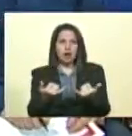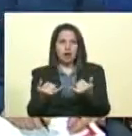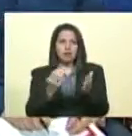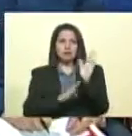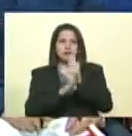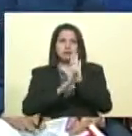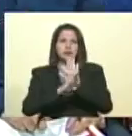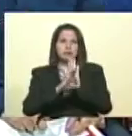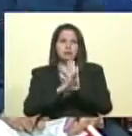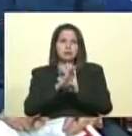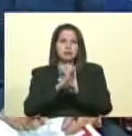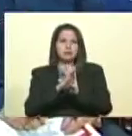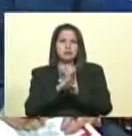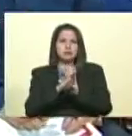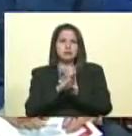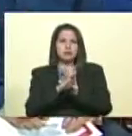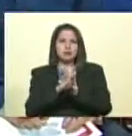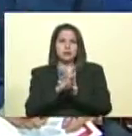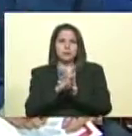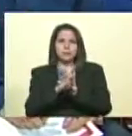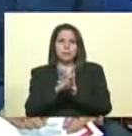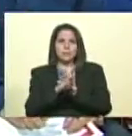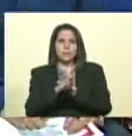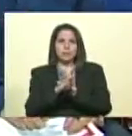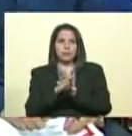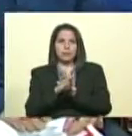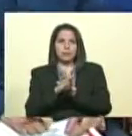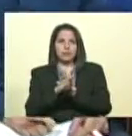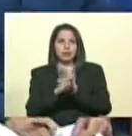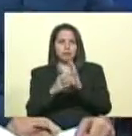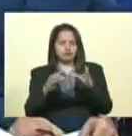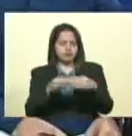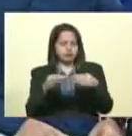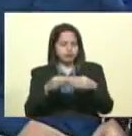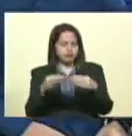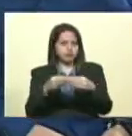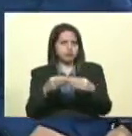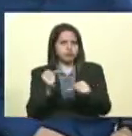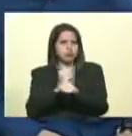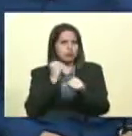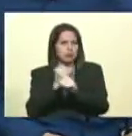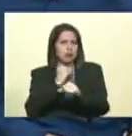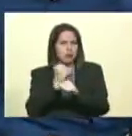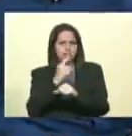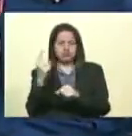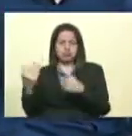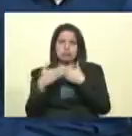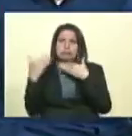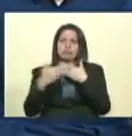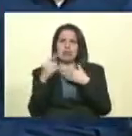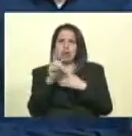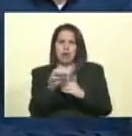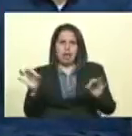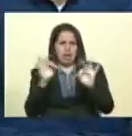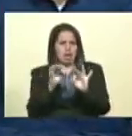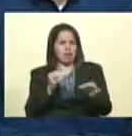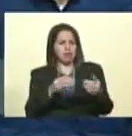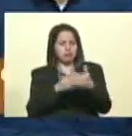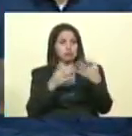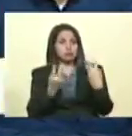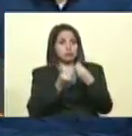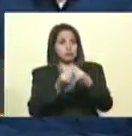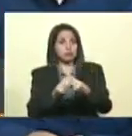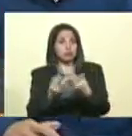inclusive donde las organizaciones sindicales no afecta al proceso, se han adherido a esta discusión,